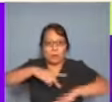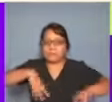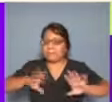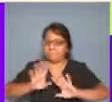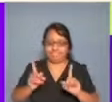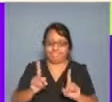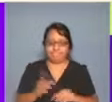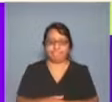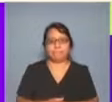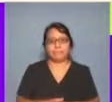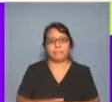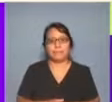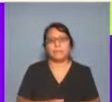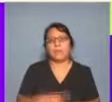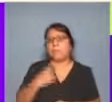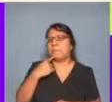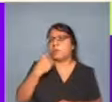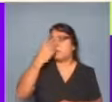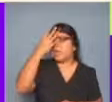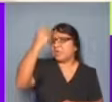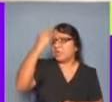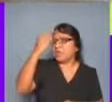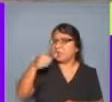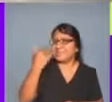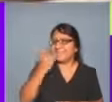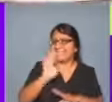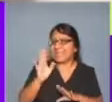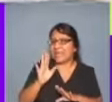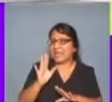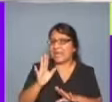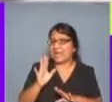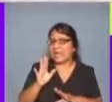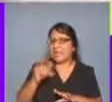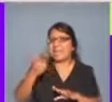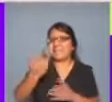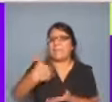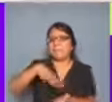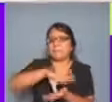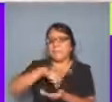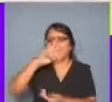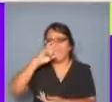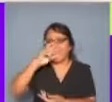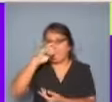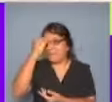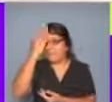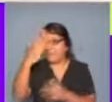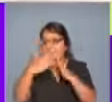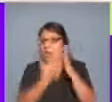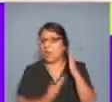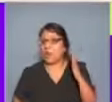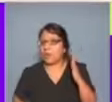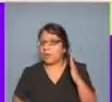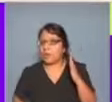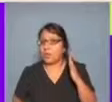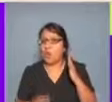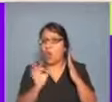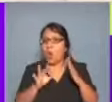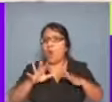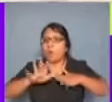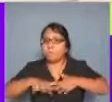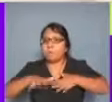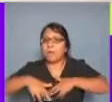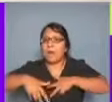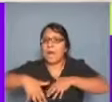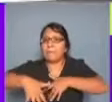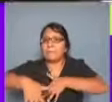situación Nico pero están apostados en lo que es Plaza belgrano frente de casa de gobierno o se están movilizando